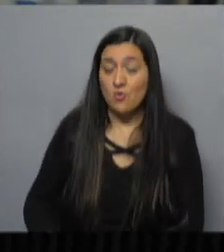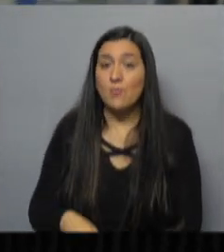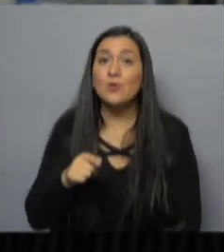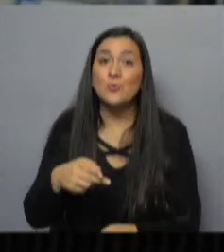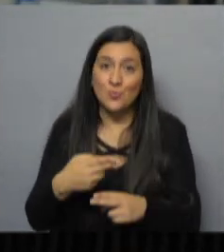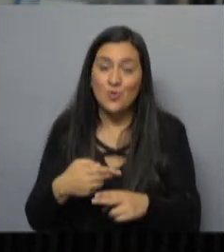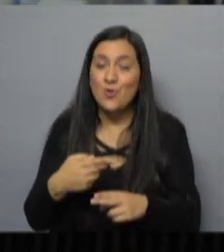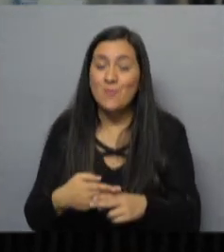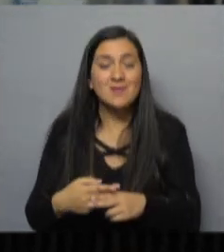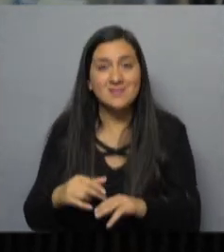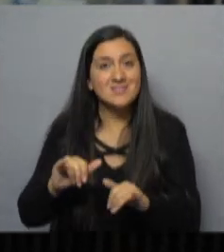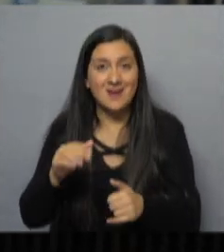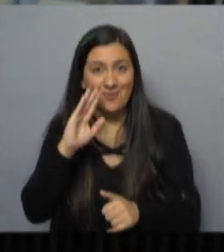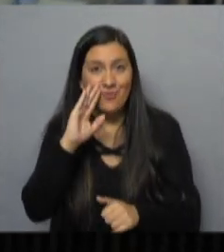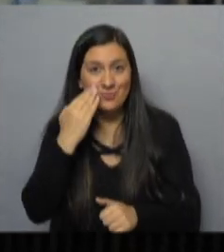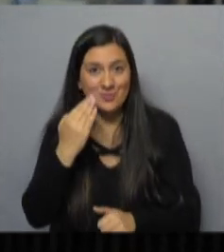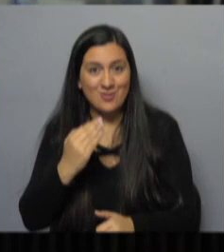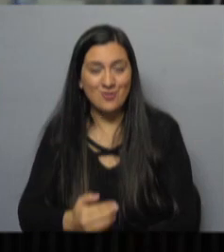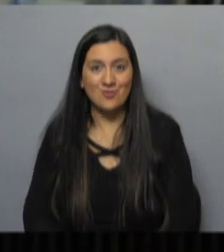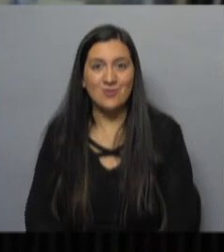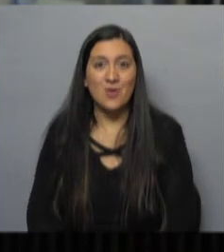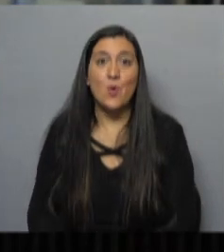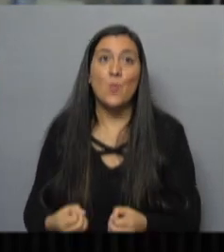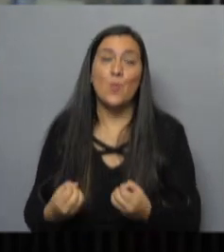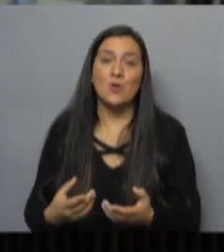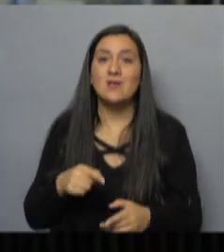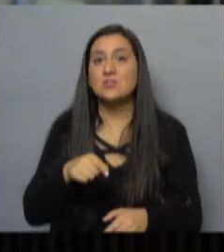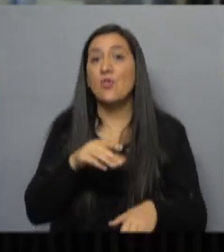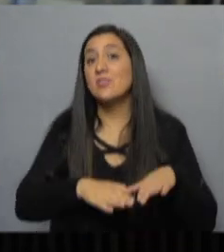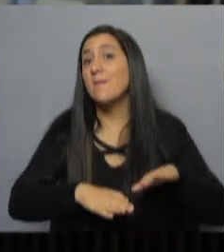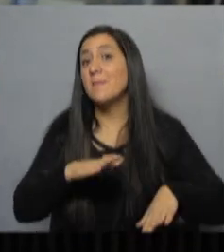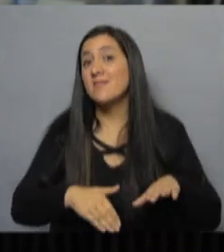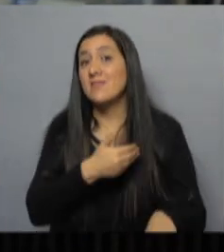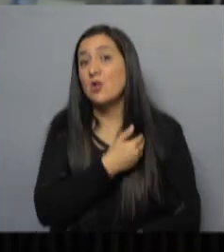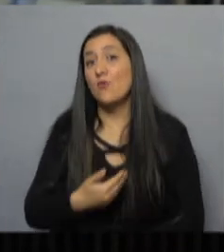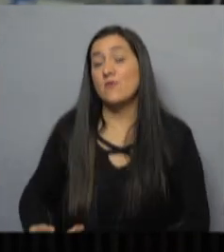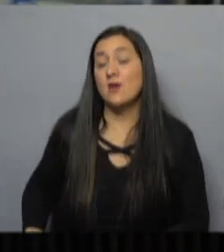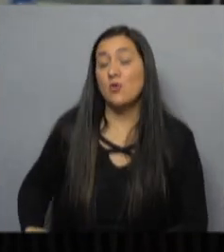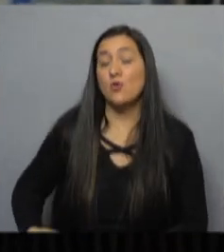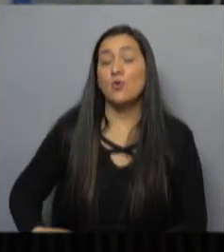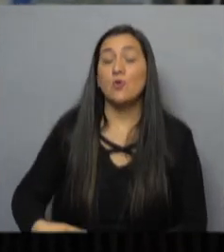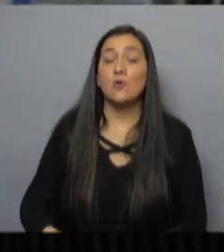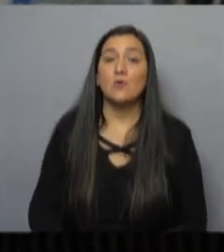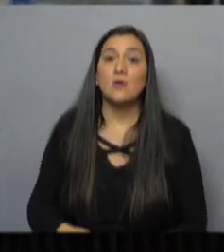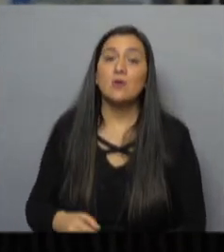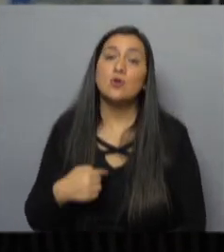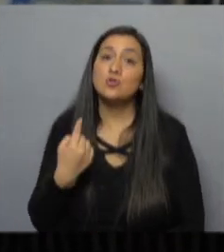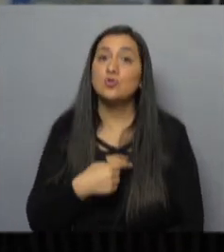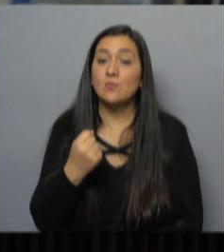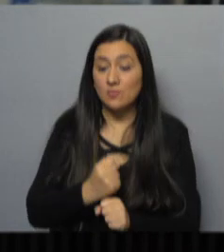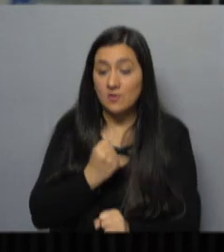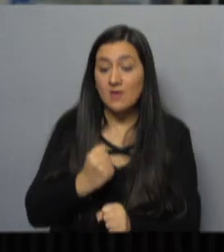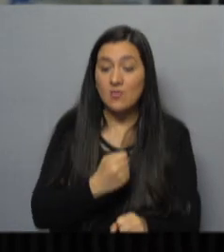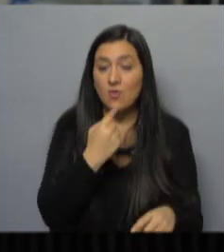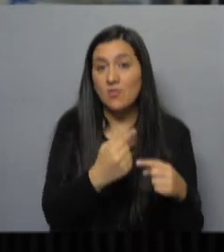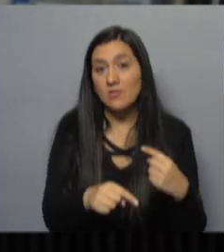nombre es uno de los que suena para algún posible cargo. Pues eso ya depende del gobierno y el presidente de la República. Nosotros hemos estado trabajando